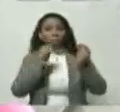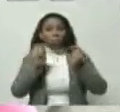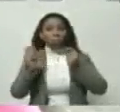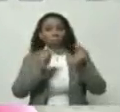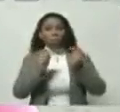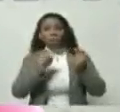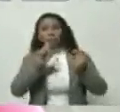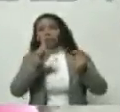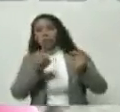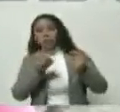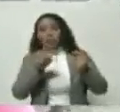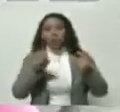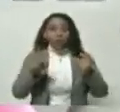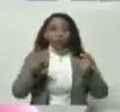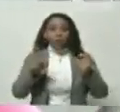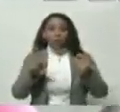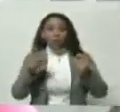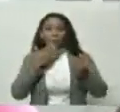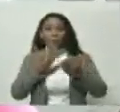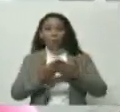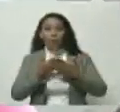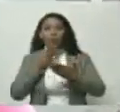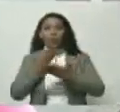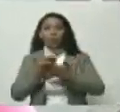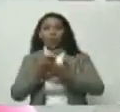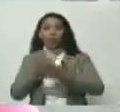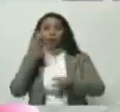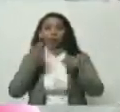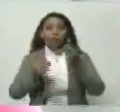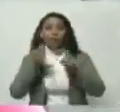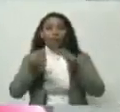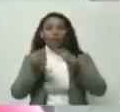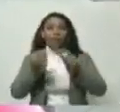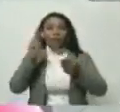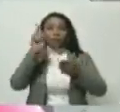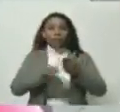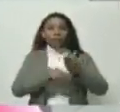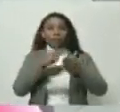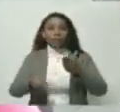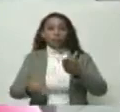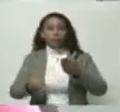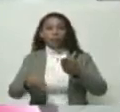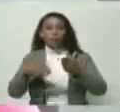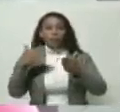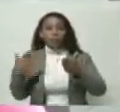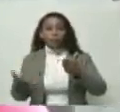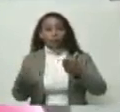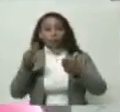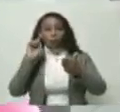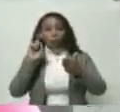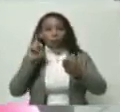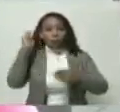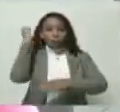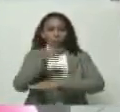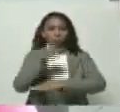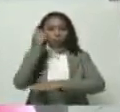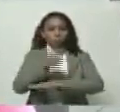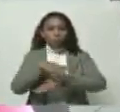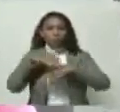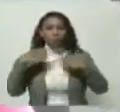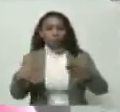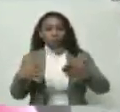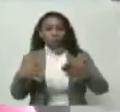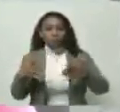va a admitir o no la solicitud de la fiscalía de revocar la medida del tribunal que